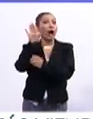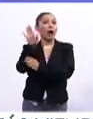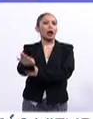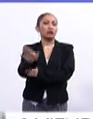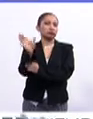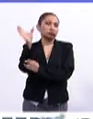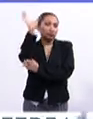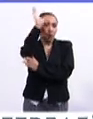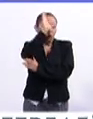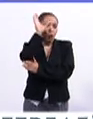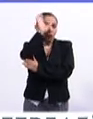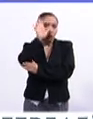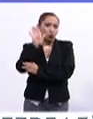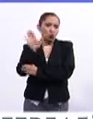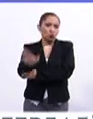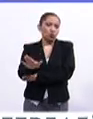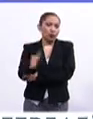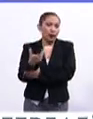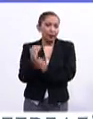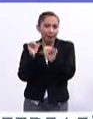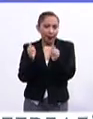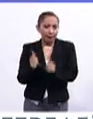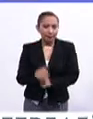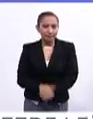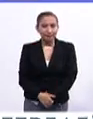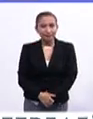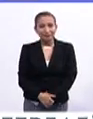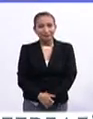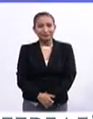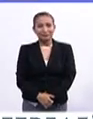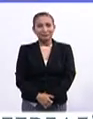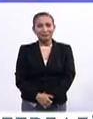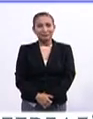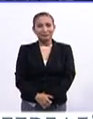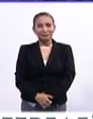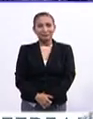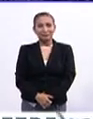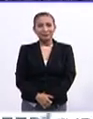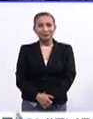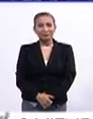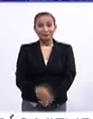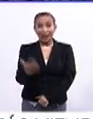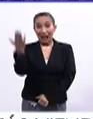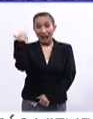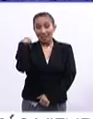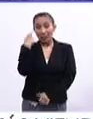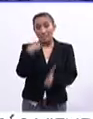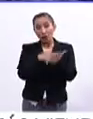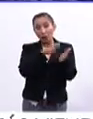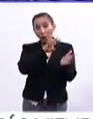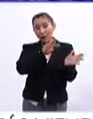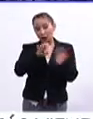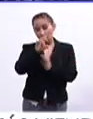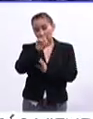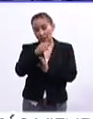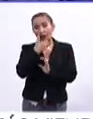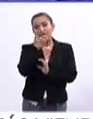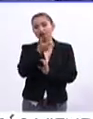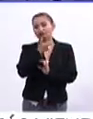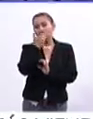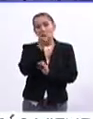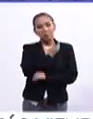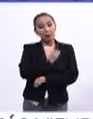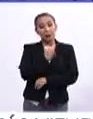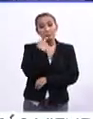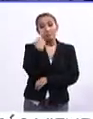que precisamente albergará expresiones artísticas. Antes de los años 30, la tradición